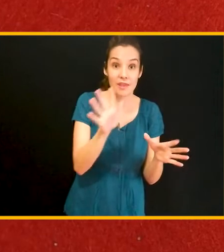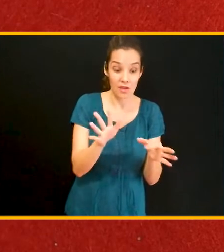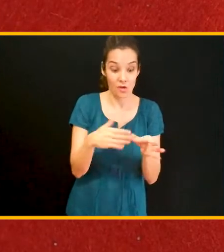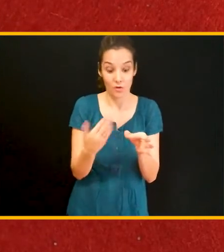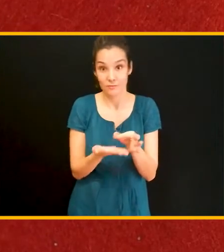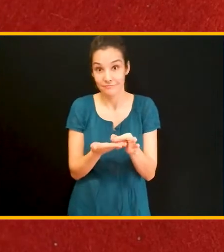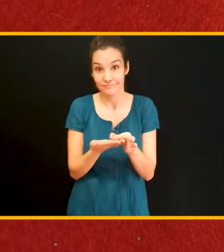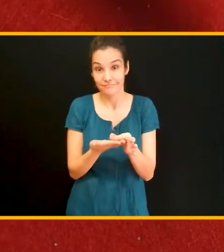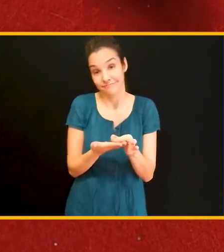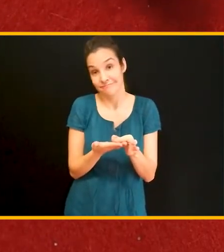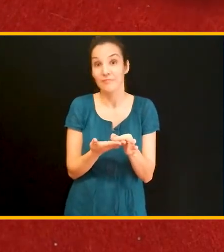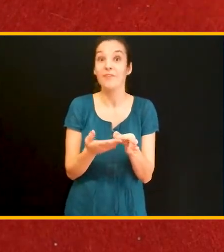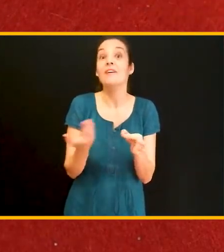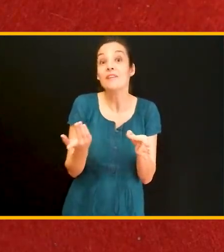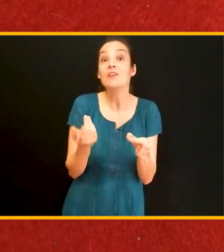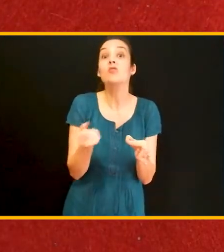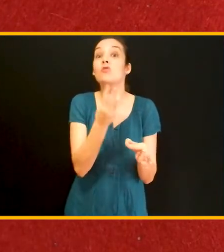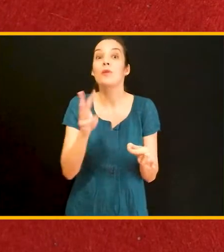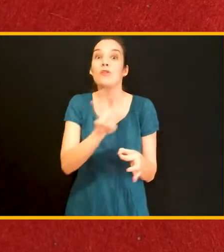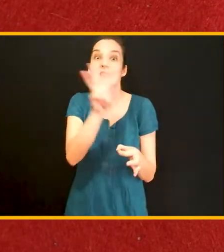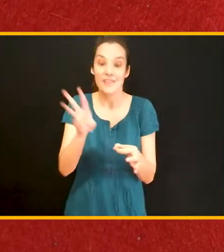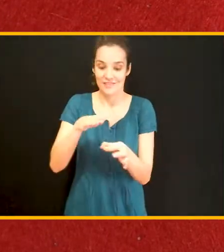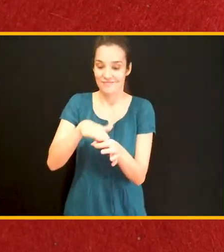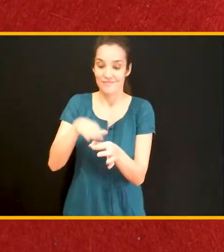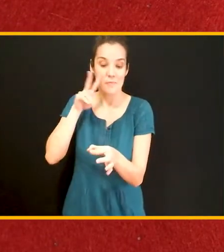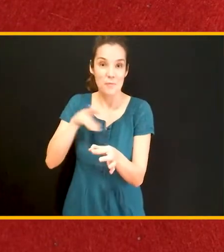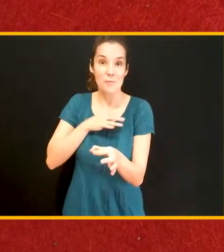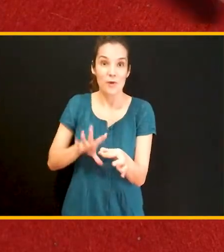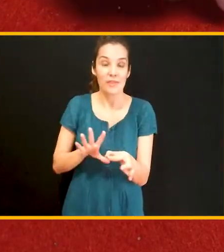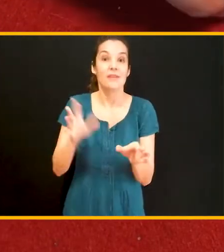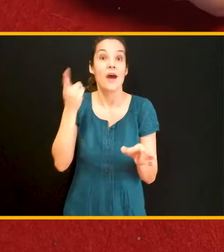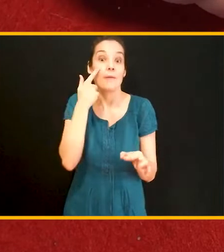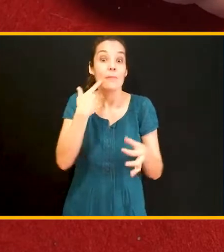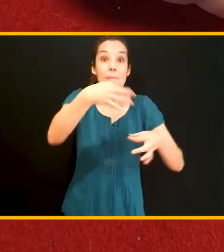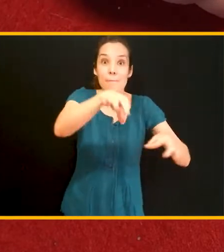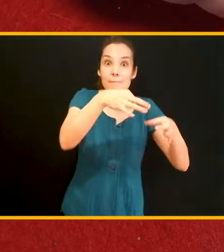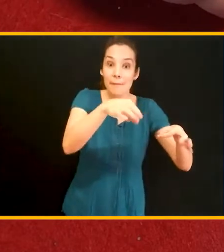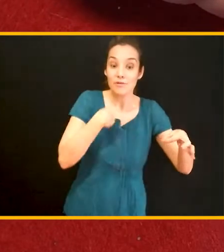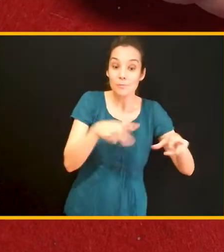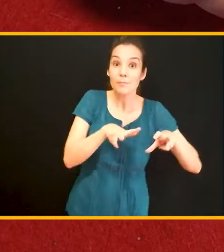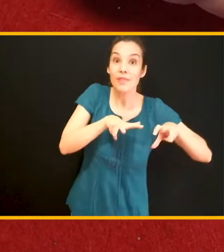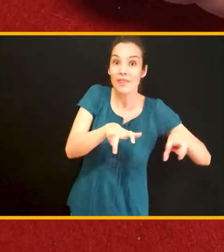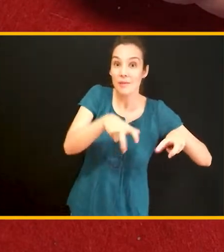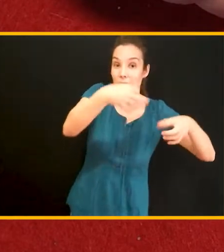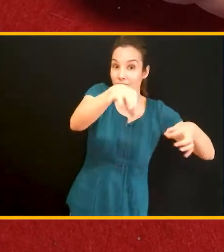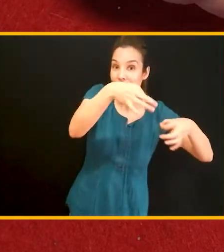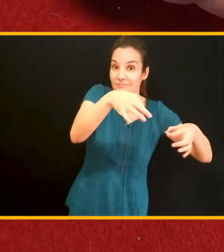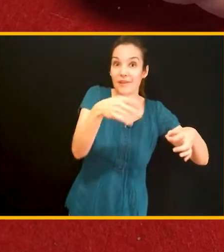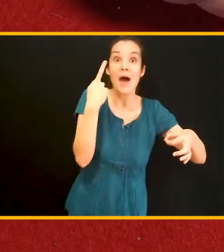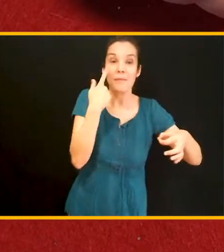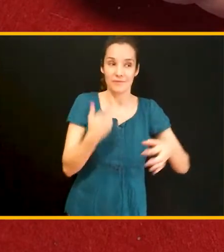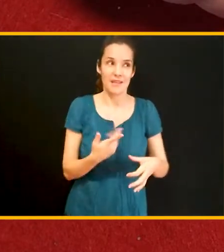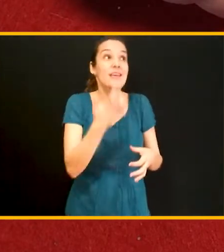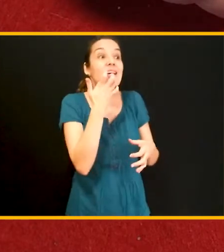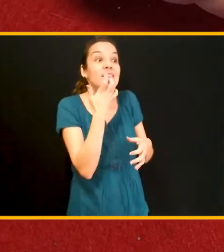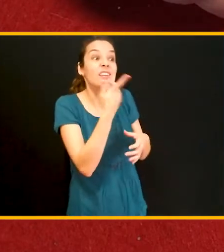nos ha quedado el número 3. Y yo tenía aquí una predicción desde el principio. Mira, si te sale, te regalo todas